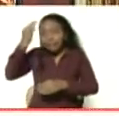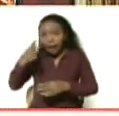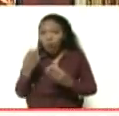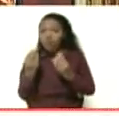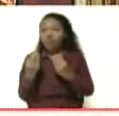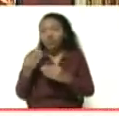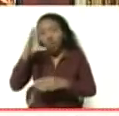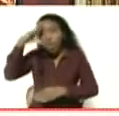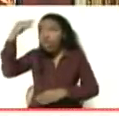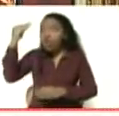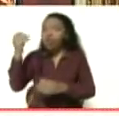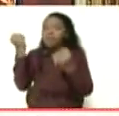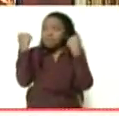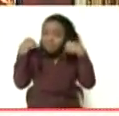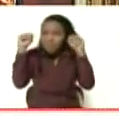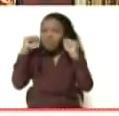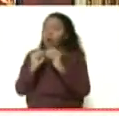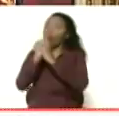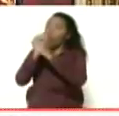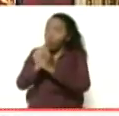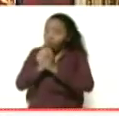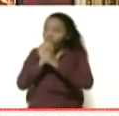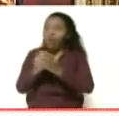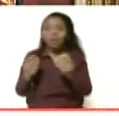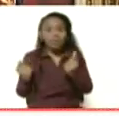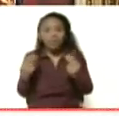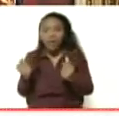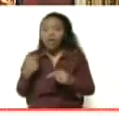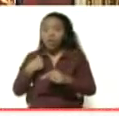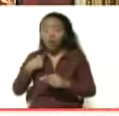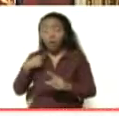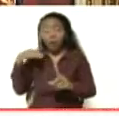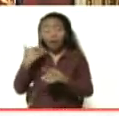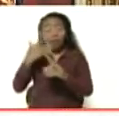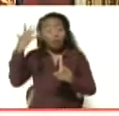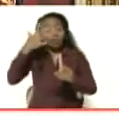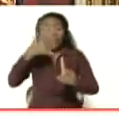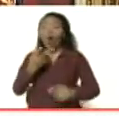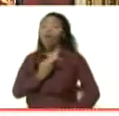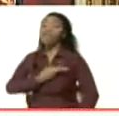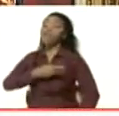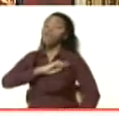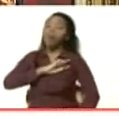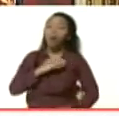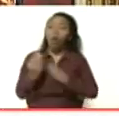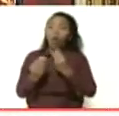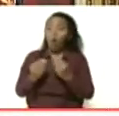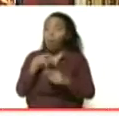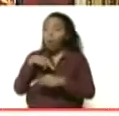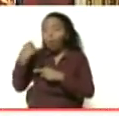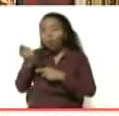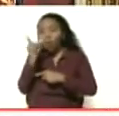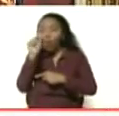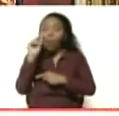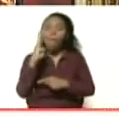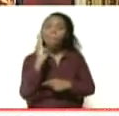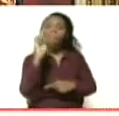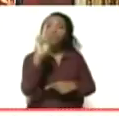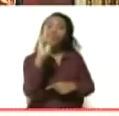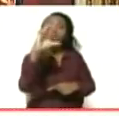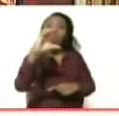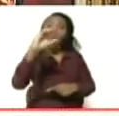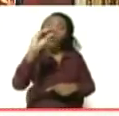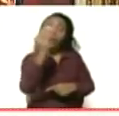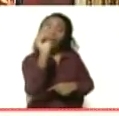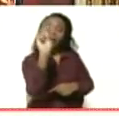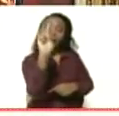Y practicante de oración y de acción. Lo que no soy un fanático ni un farsante, como es el Pelele Bukele, que se paró en el Congreso de El